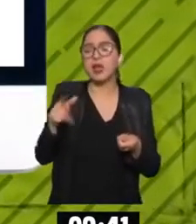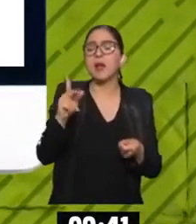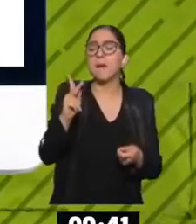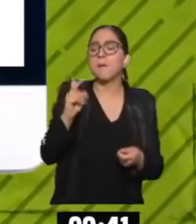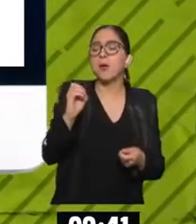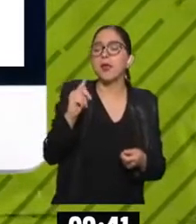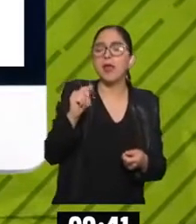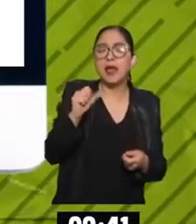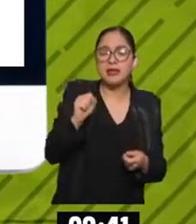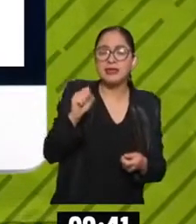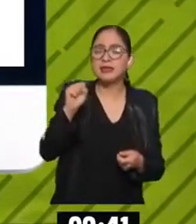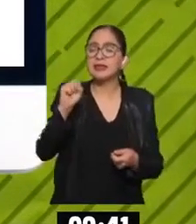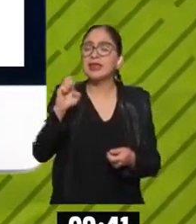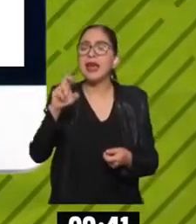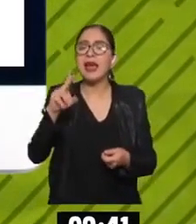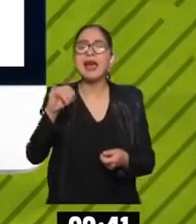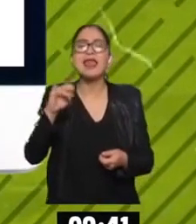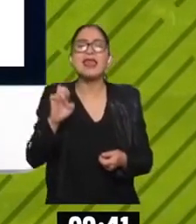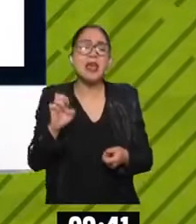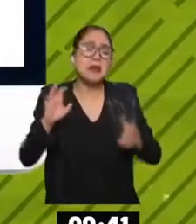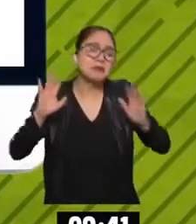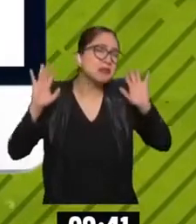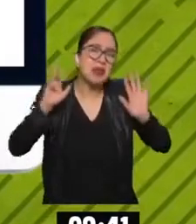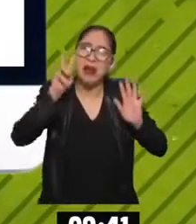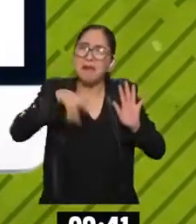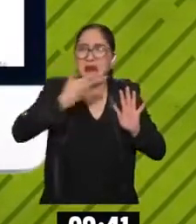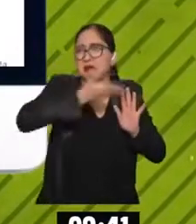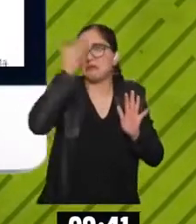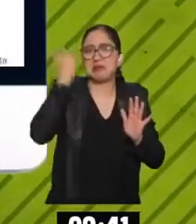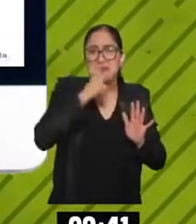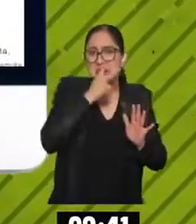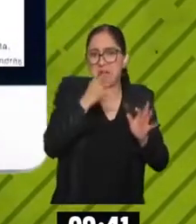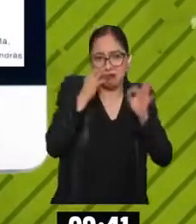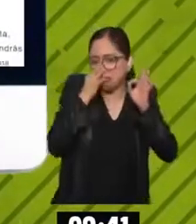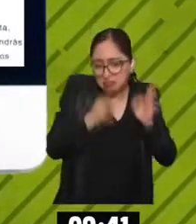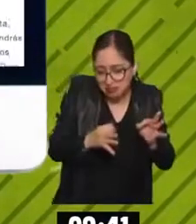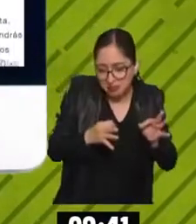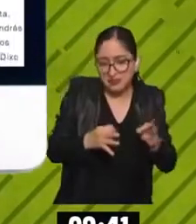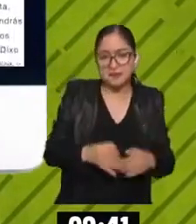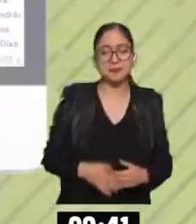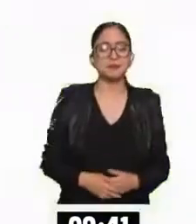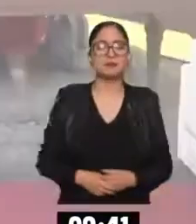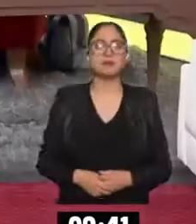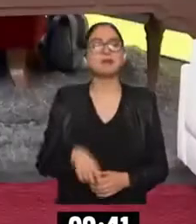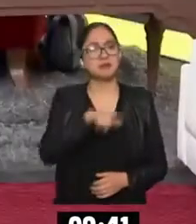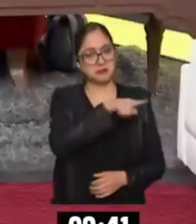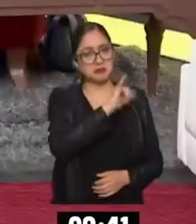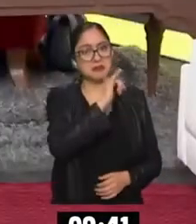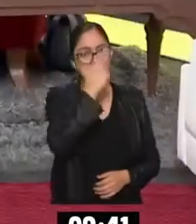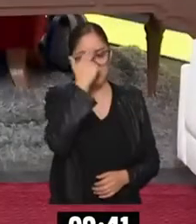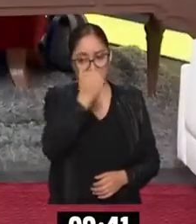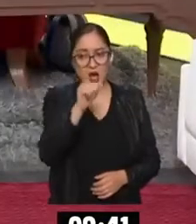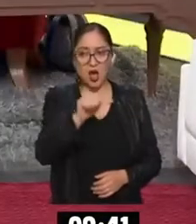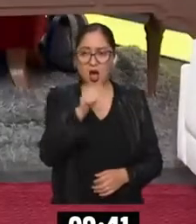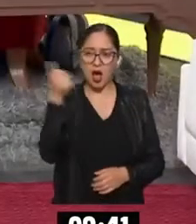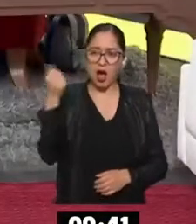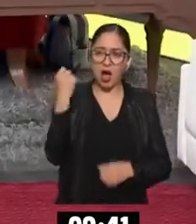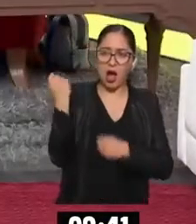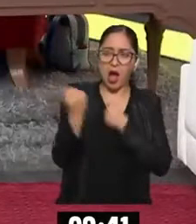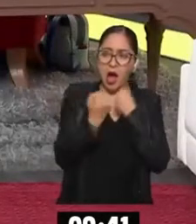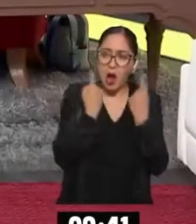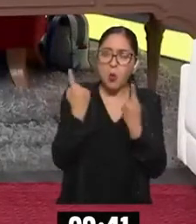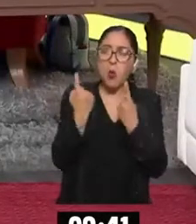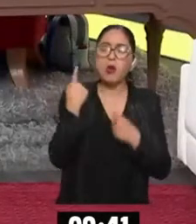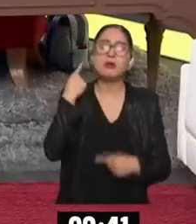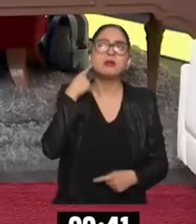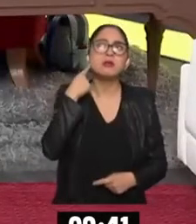Sí. Podcast, pues como se diga, ¿no? Pero yo he ido así ya, unas bien chidas con actuación y